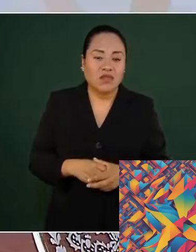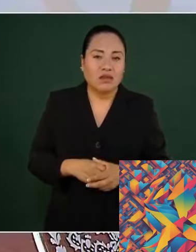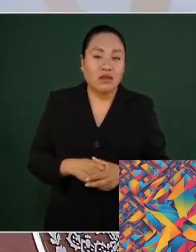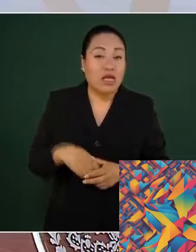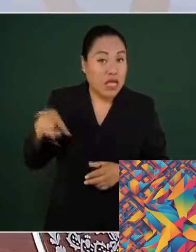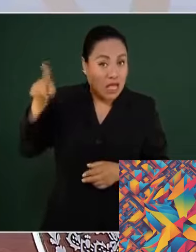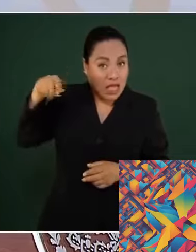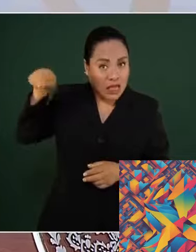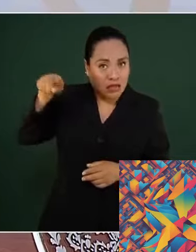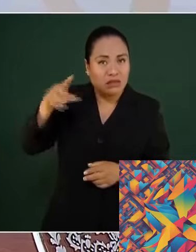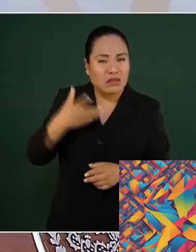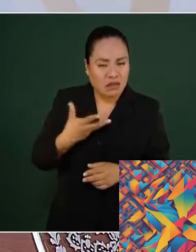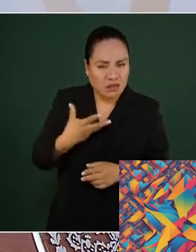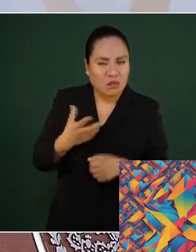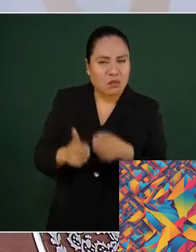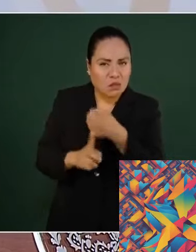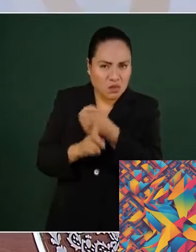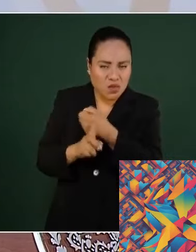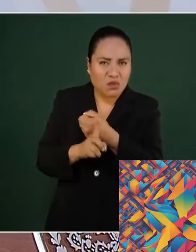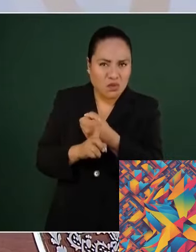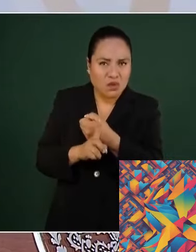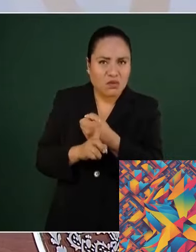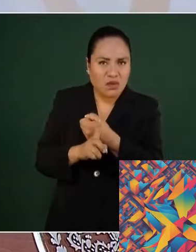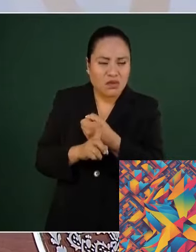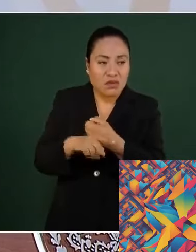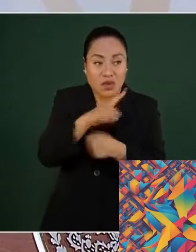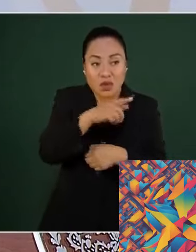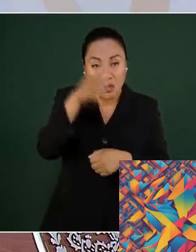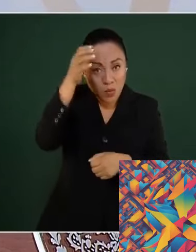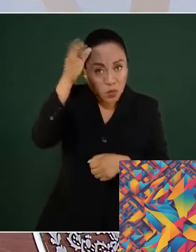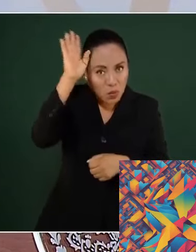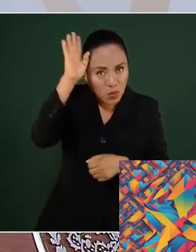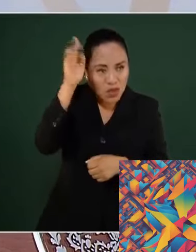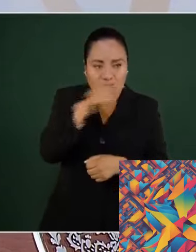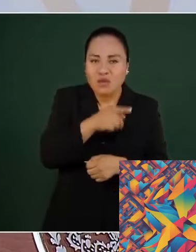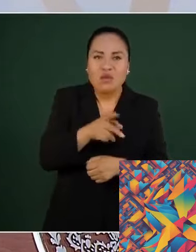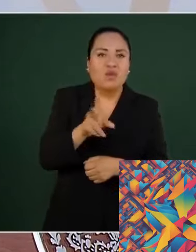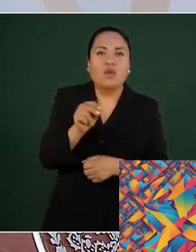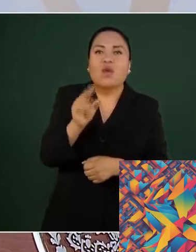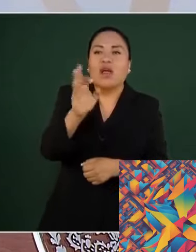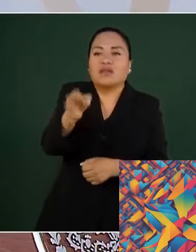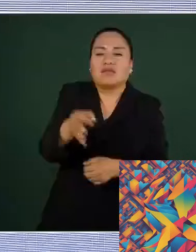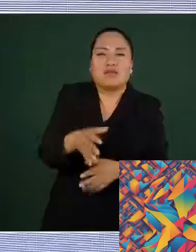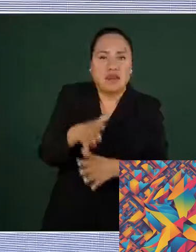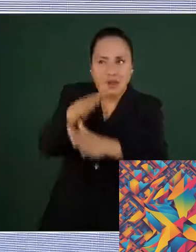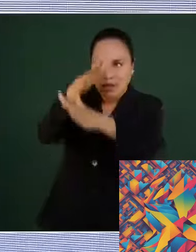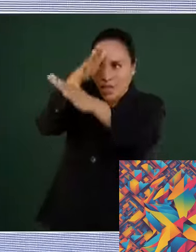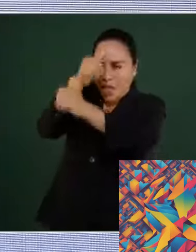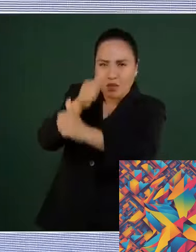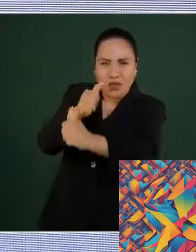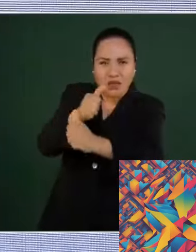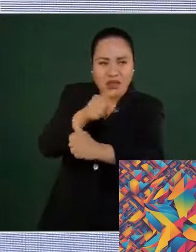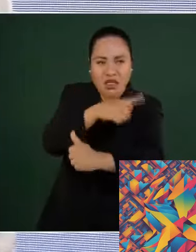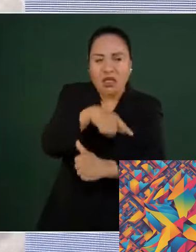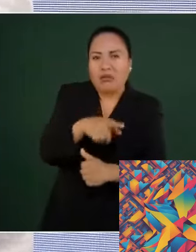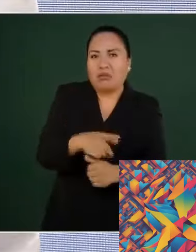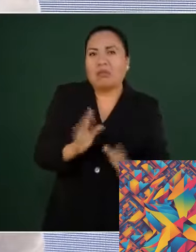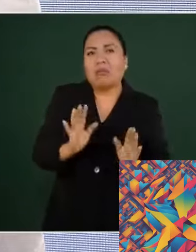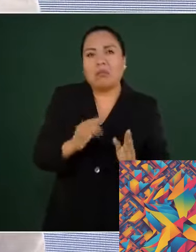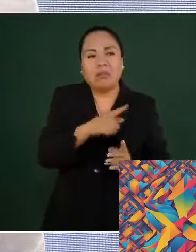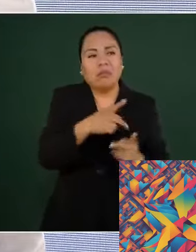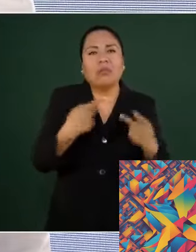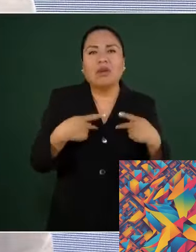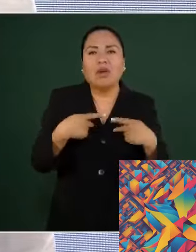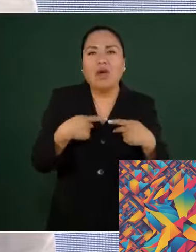Impunidad, MCCI, contribuyen a este esfuerzo al sacar a la luz información relevante que permite a los ciudadanos estar mejor informados y